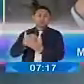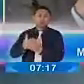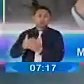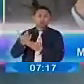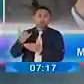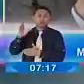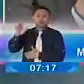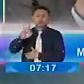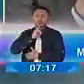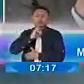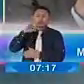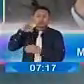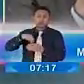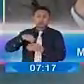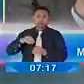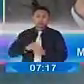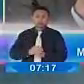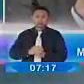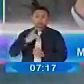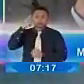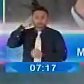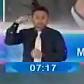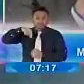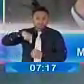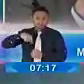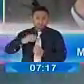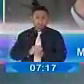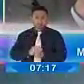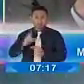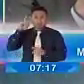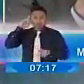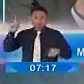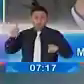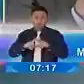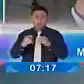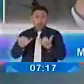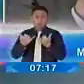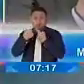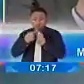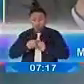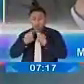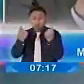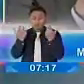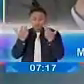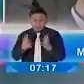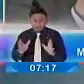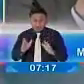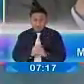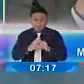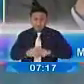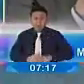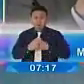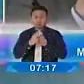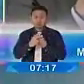Estados Unidos, pensamos realizar una declaración conjunta en donde se va a anunciar ya el